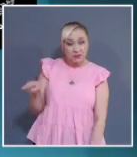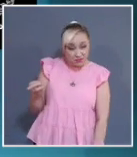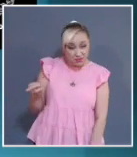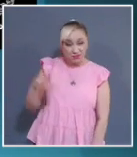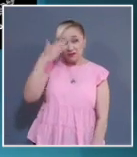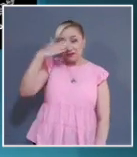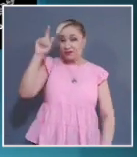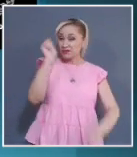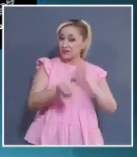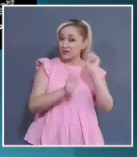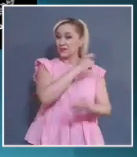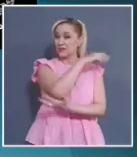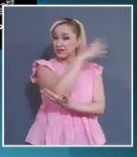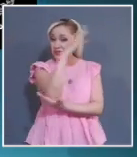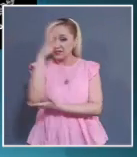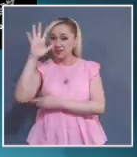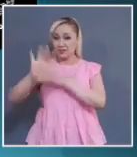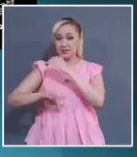un